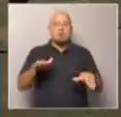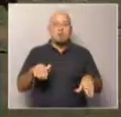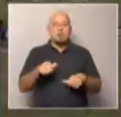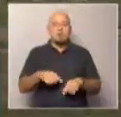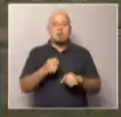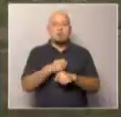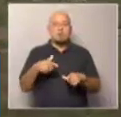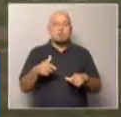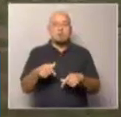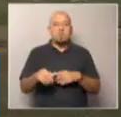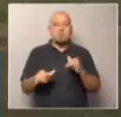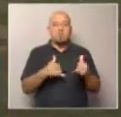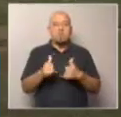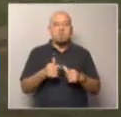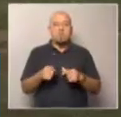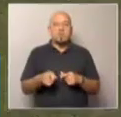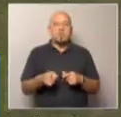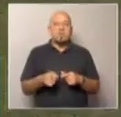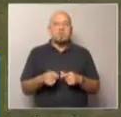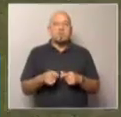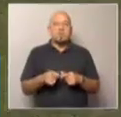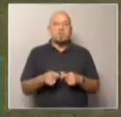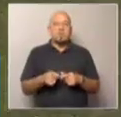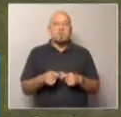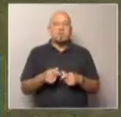limpio, jugando en un lugar limpio.